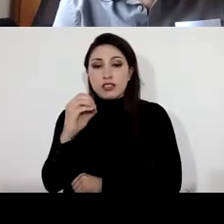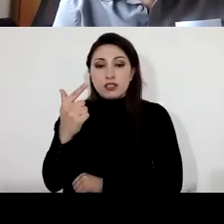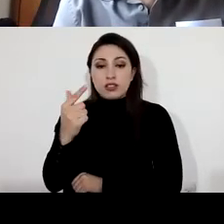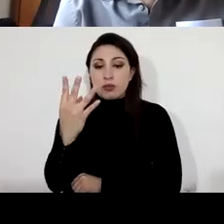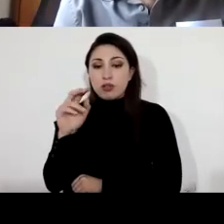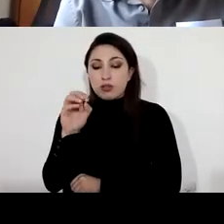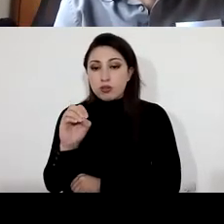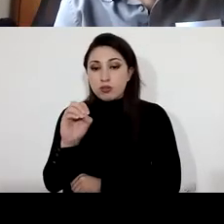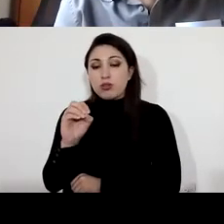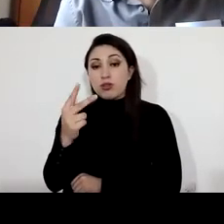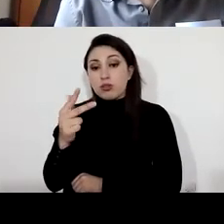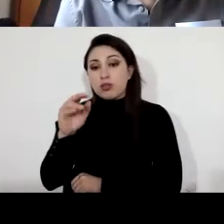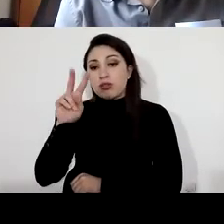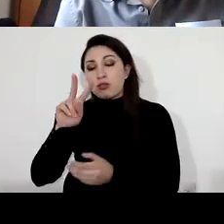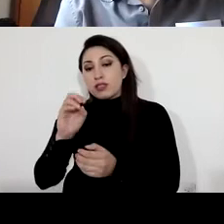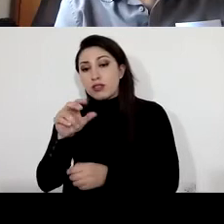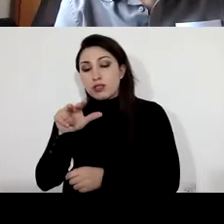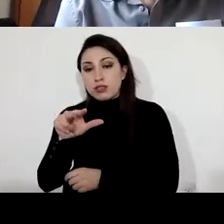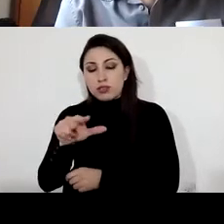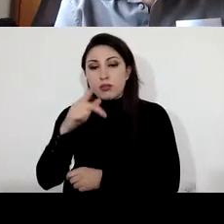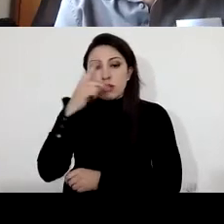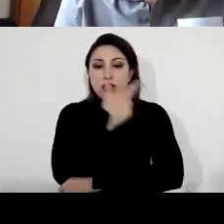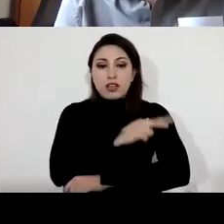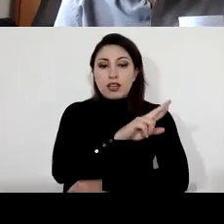0748/18, derivados de los recursos de revisión